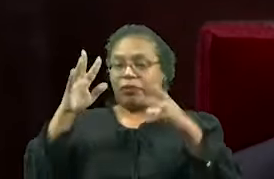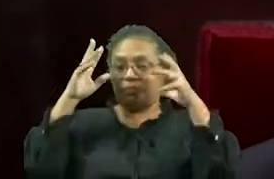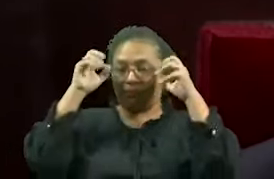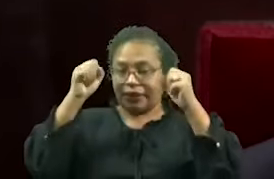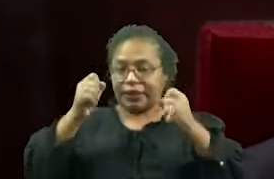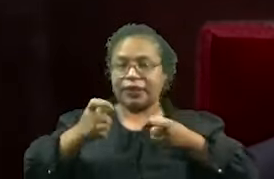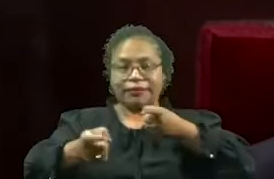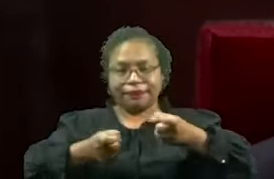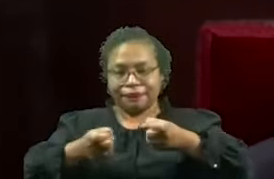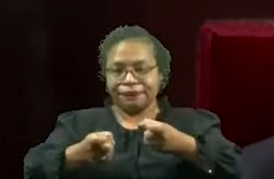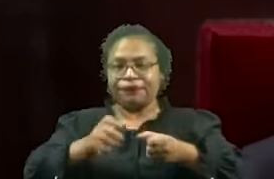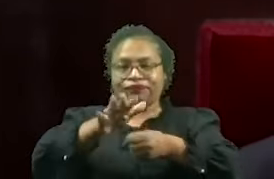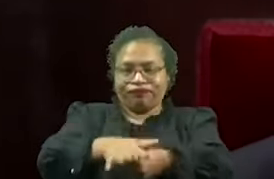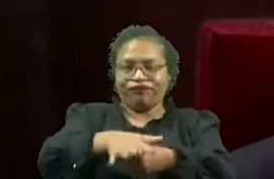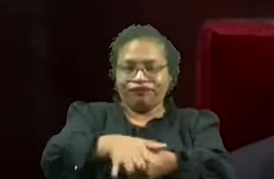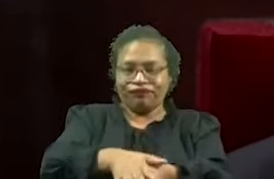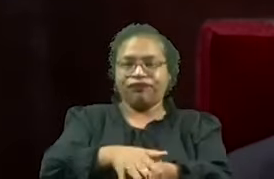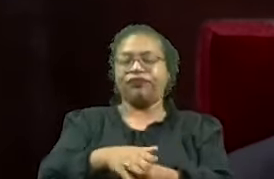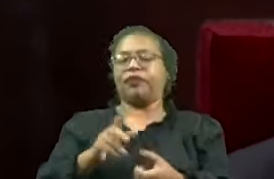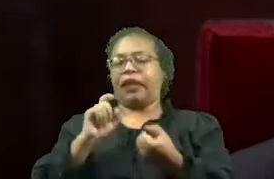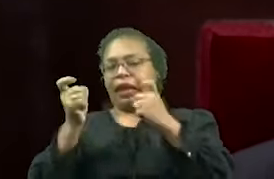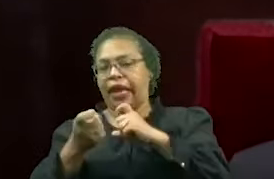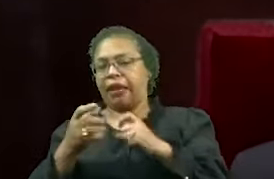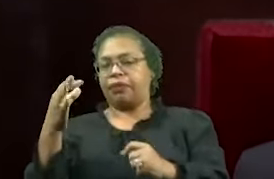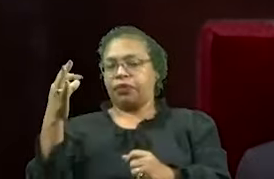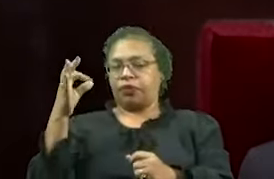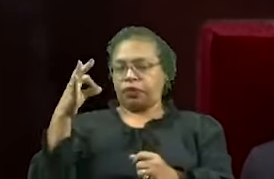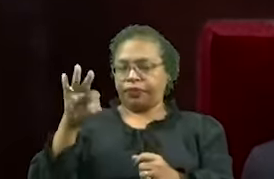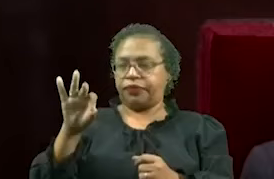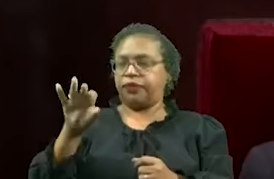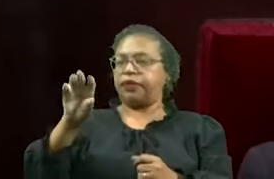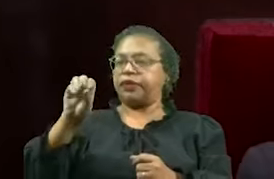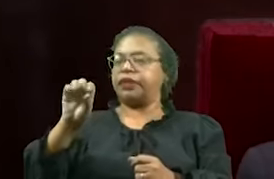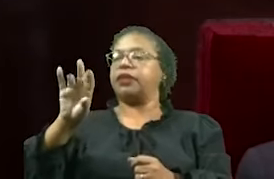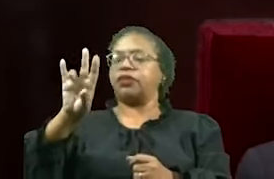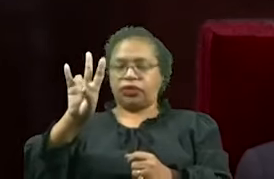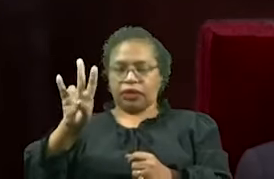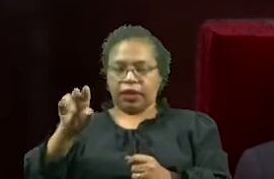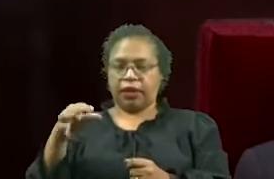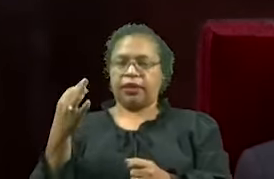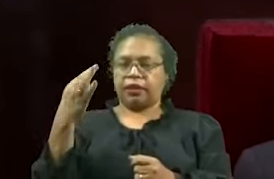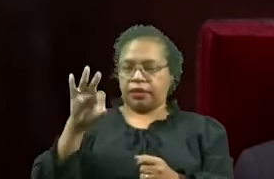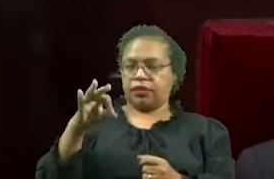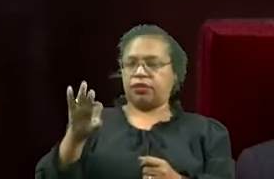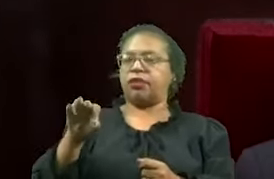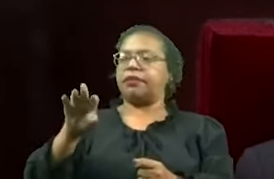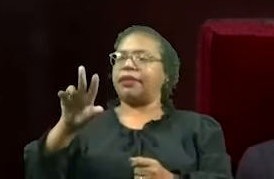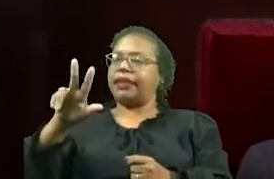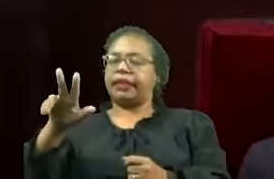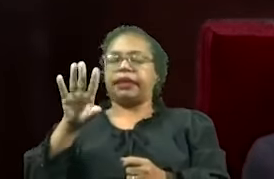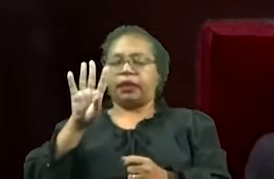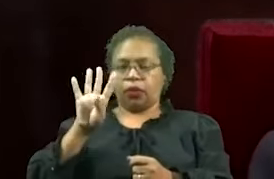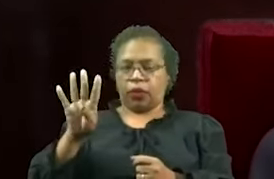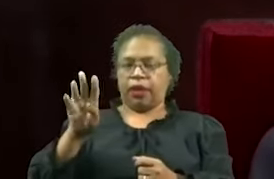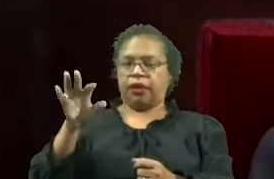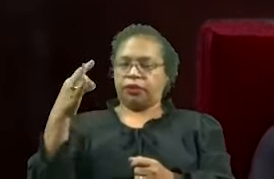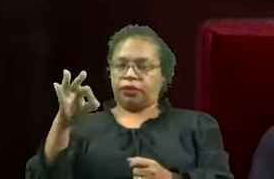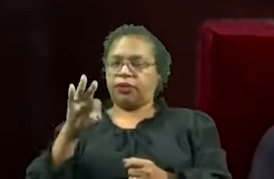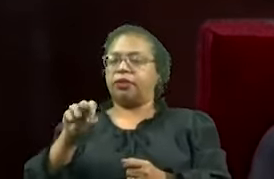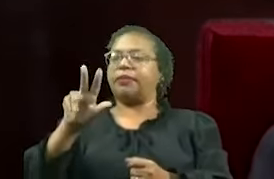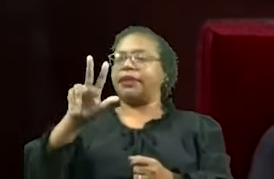del 1907 del 1929 del 1934 y del 1937